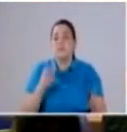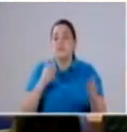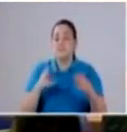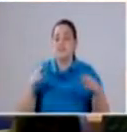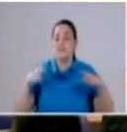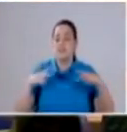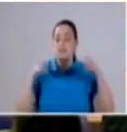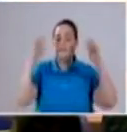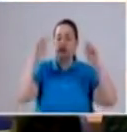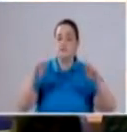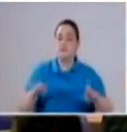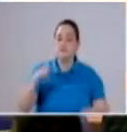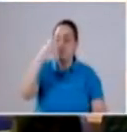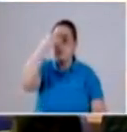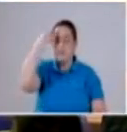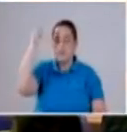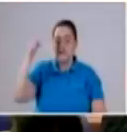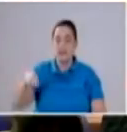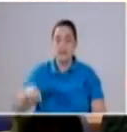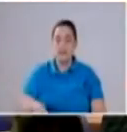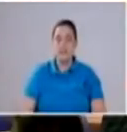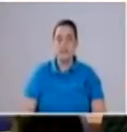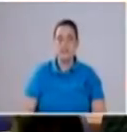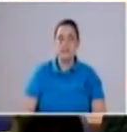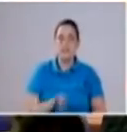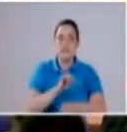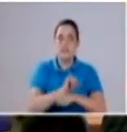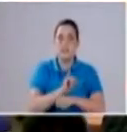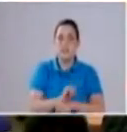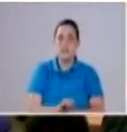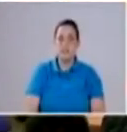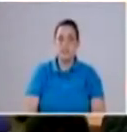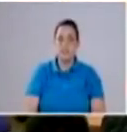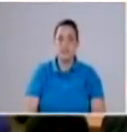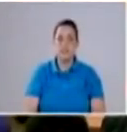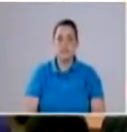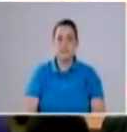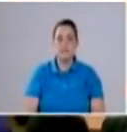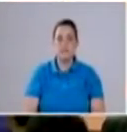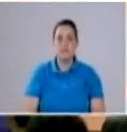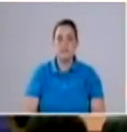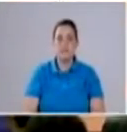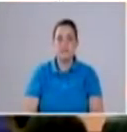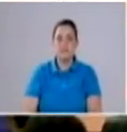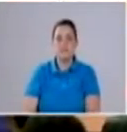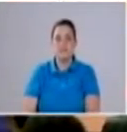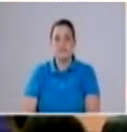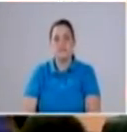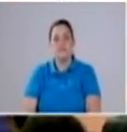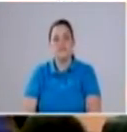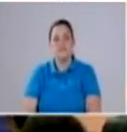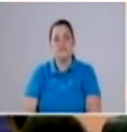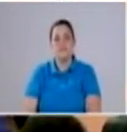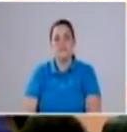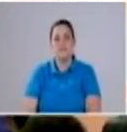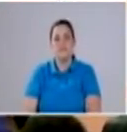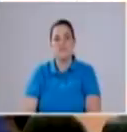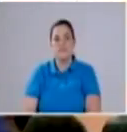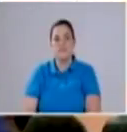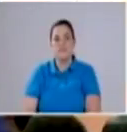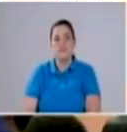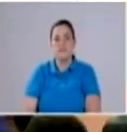en la iglesia, aquí, que no está enredado en los negocios de la vida, pero que está solo por lo que le dan.